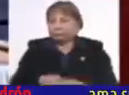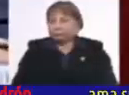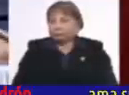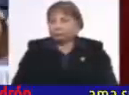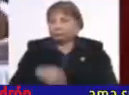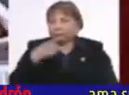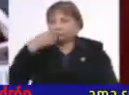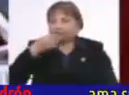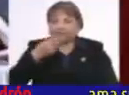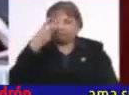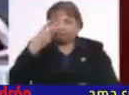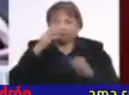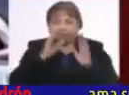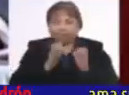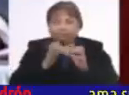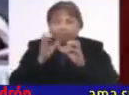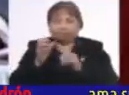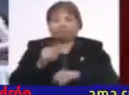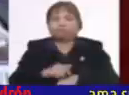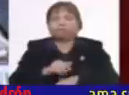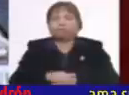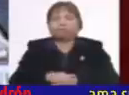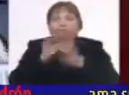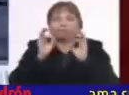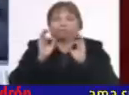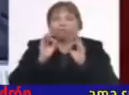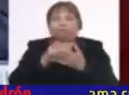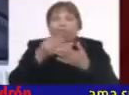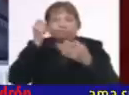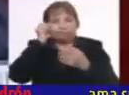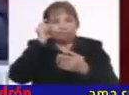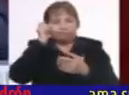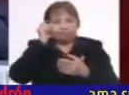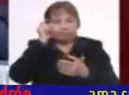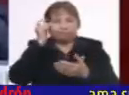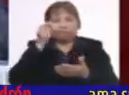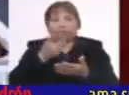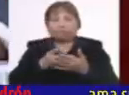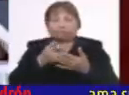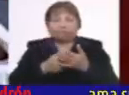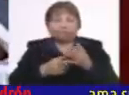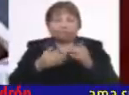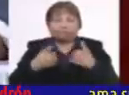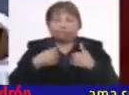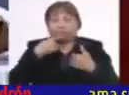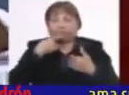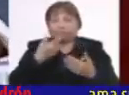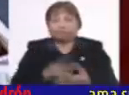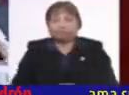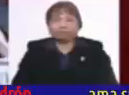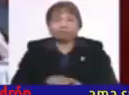si bien es cierto hay dos momentos claves para entender lo que he dicho